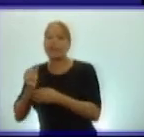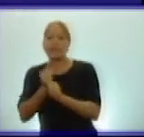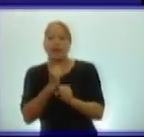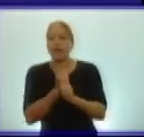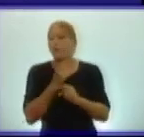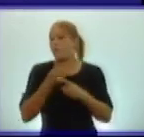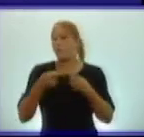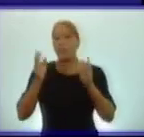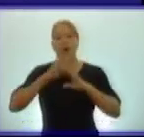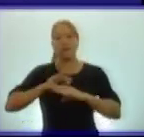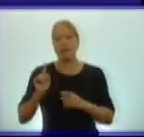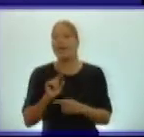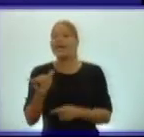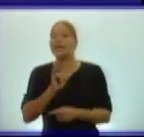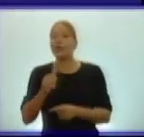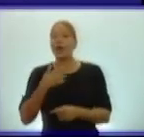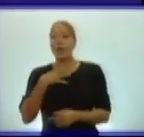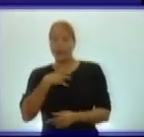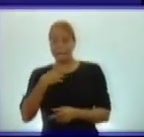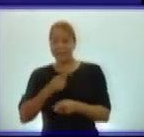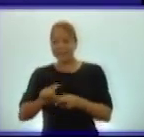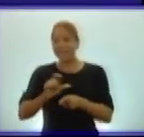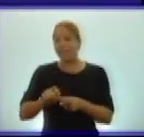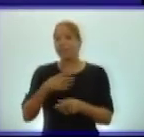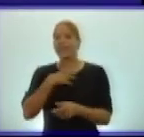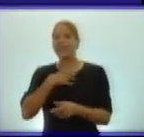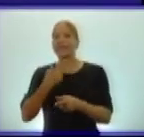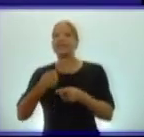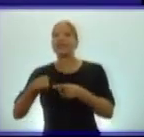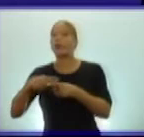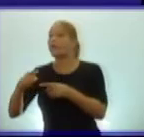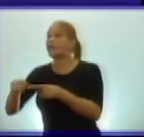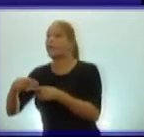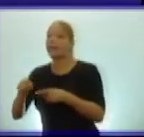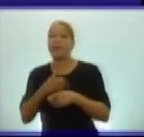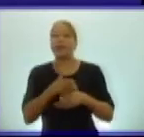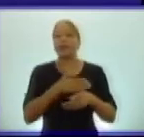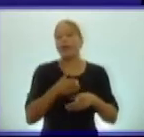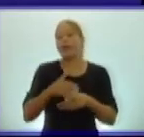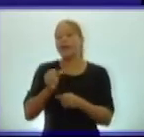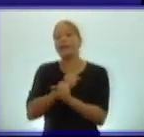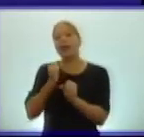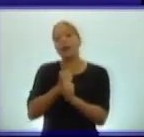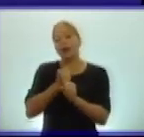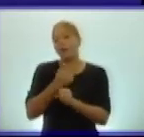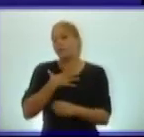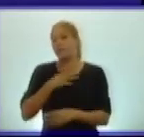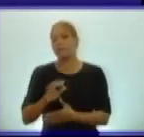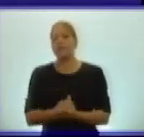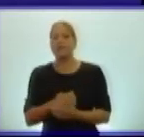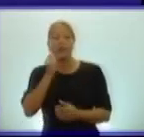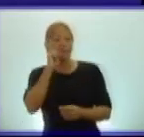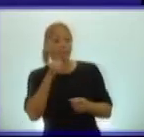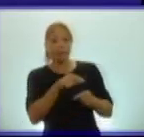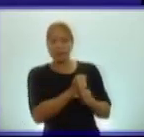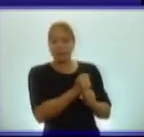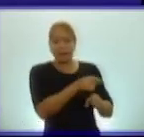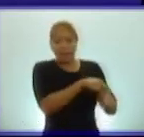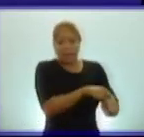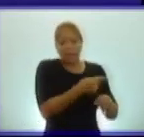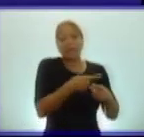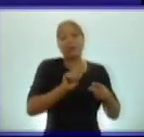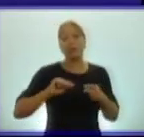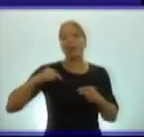especialidades, sino que los campesinos dependientes tenían que hacer cuantas necesidades existieran en ese señorío. Por tanto, a la vez